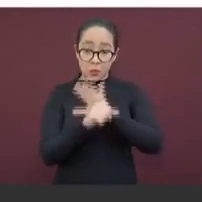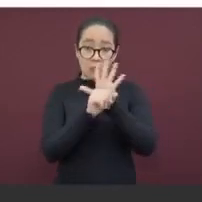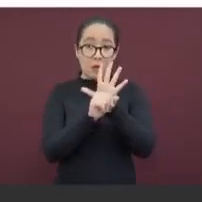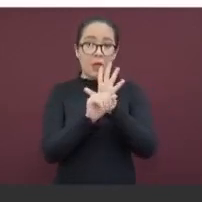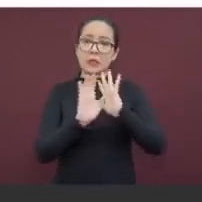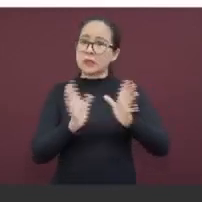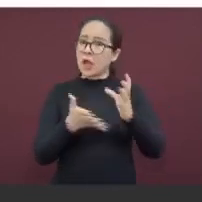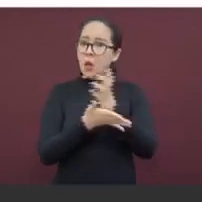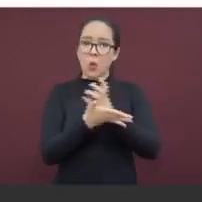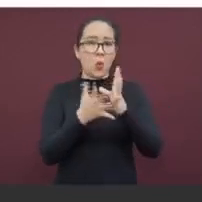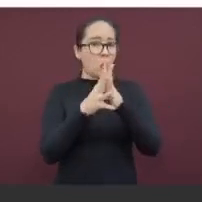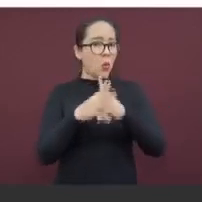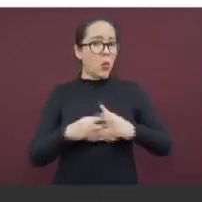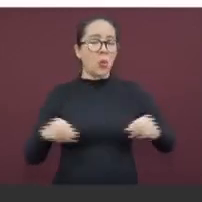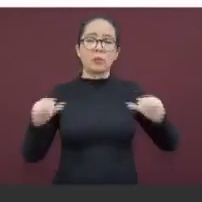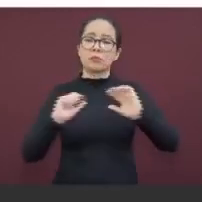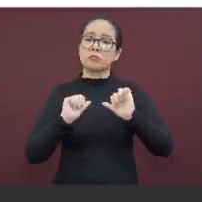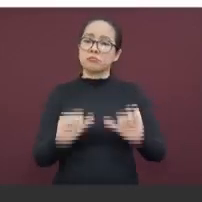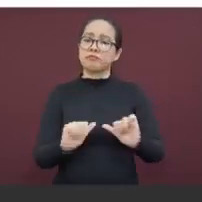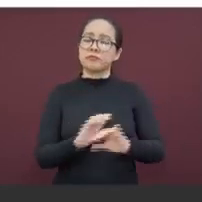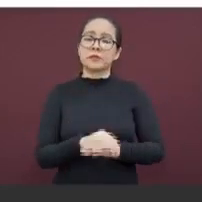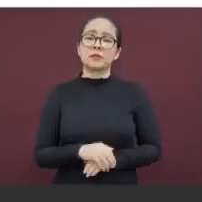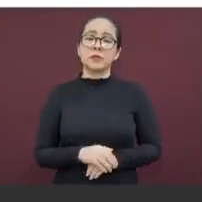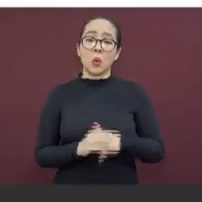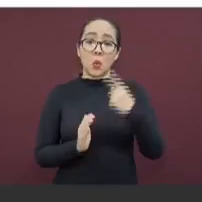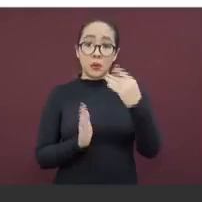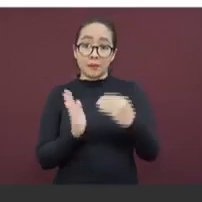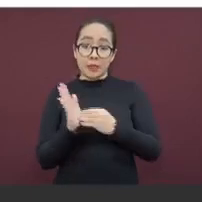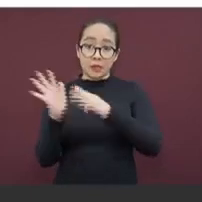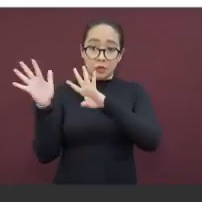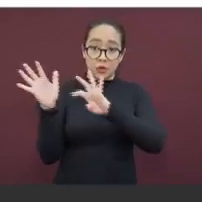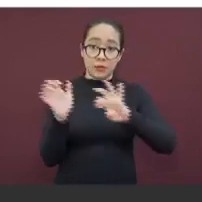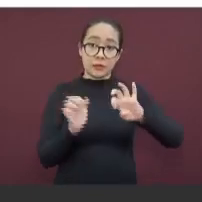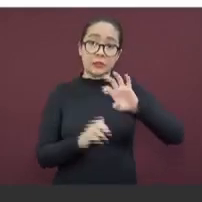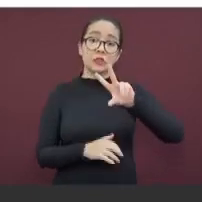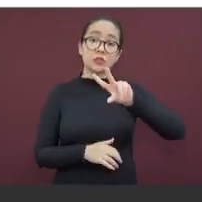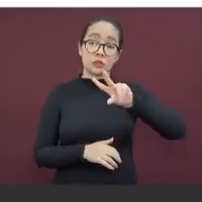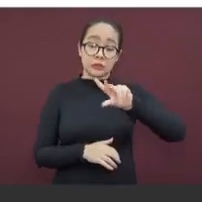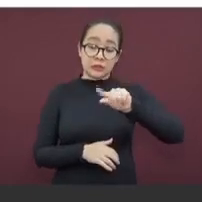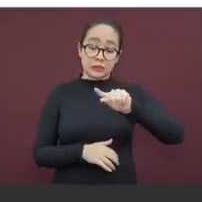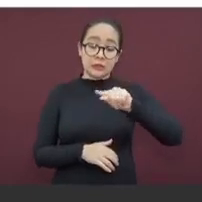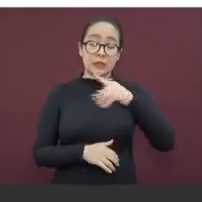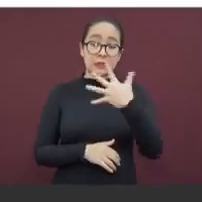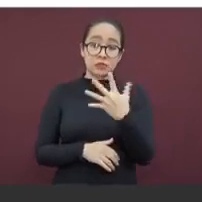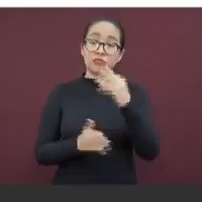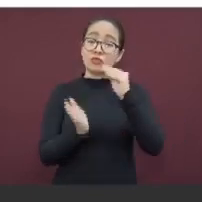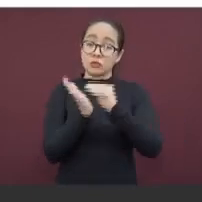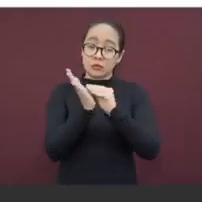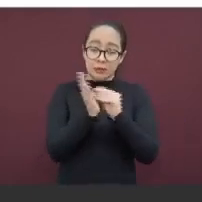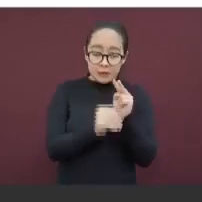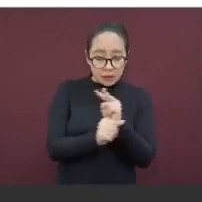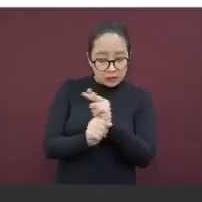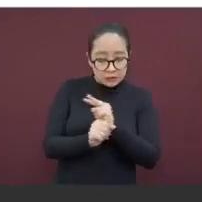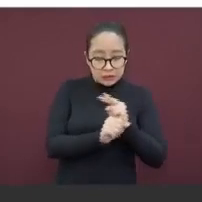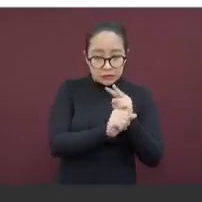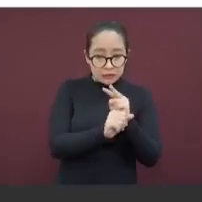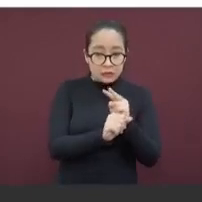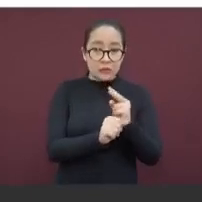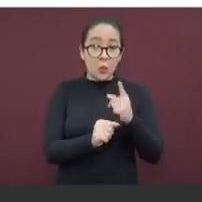consideran ya recuperados del padecimiento 1975 aún permanecen en vigilancia